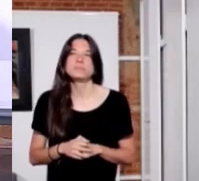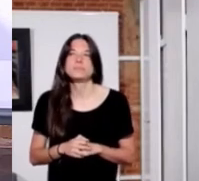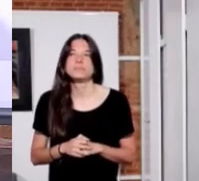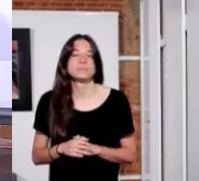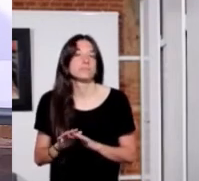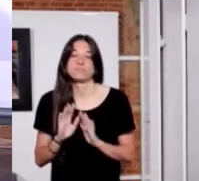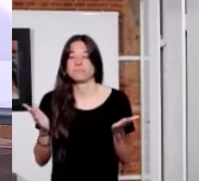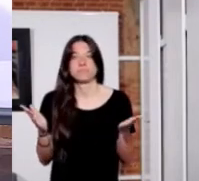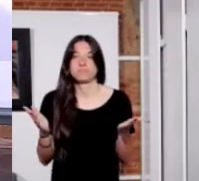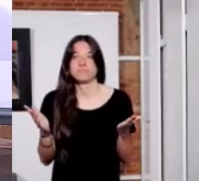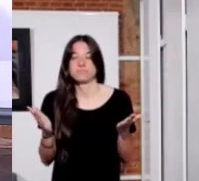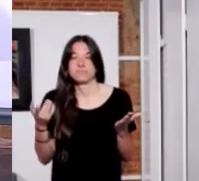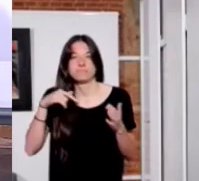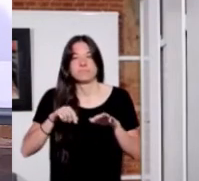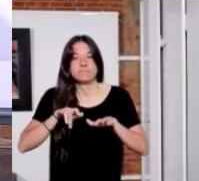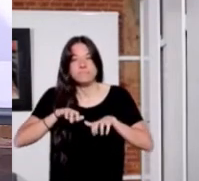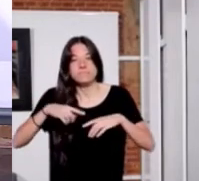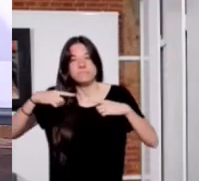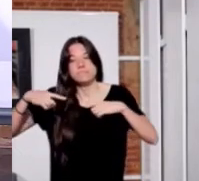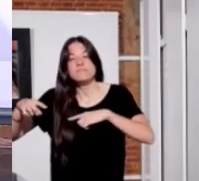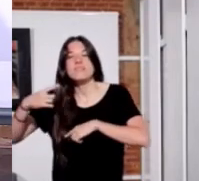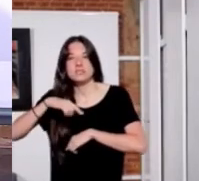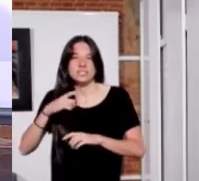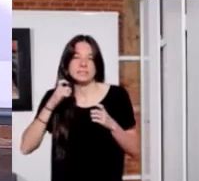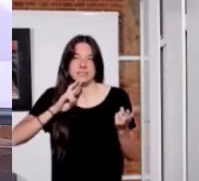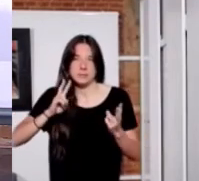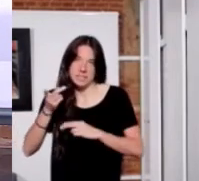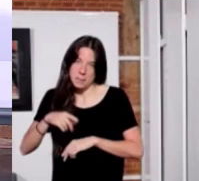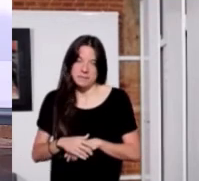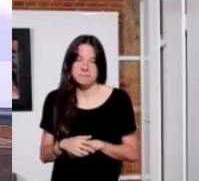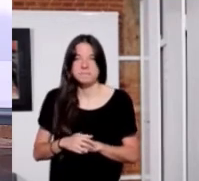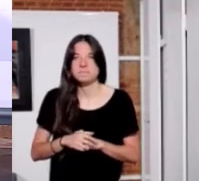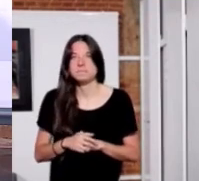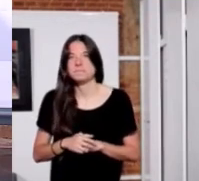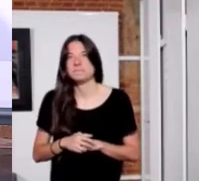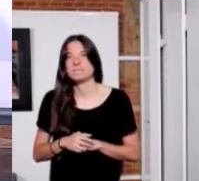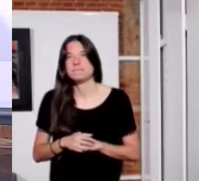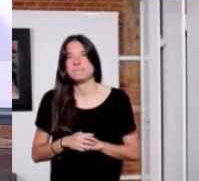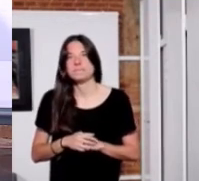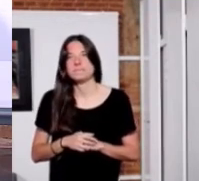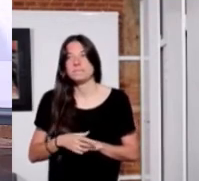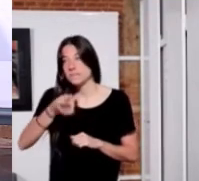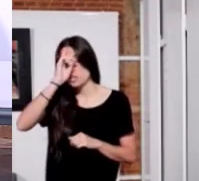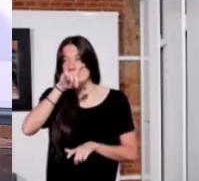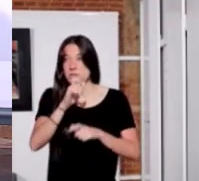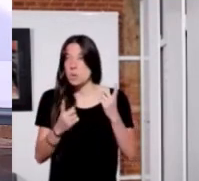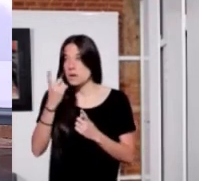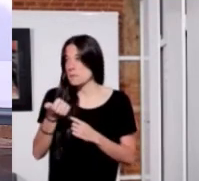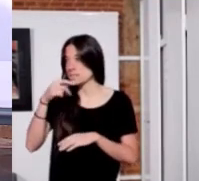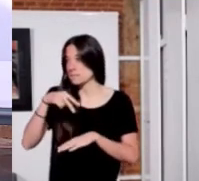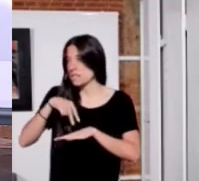bueno, pues eso, iros escribiendo y desde aquí pues también ellos podrán contestar. No sé si alguien más en sala que